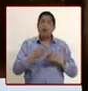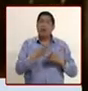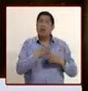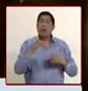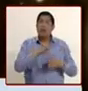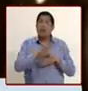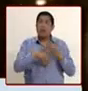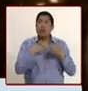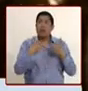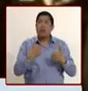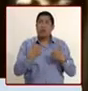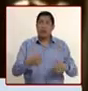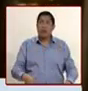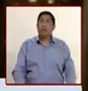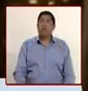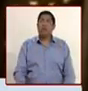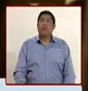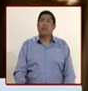nada.